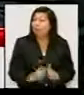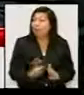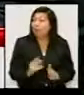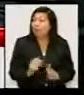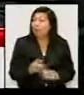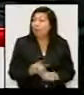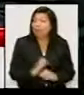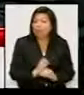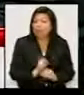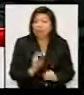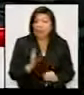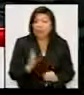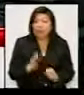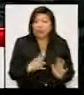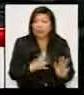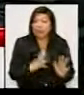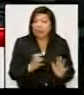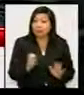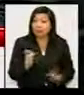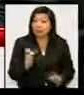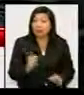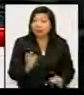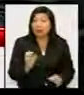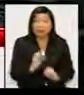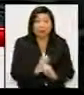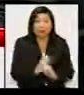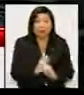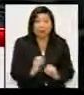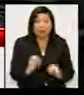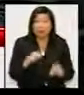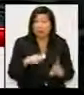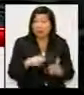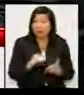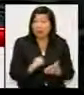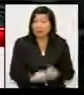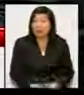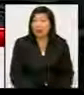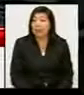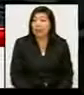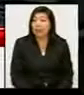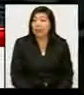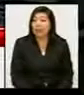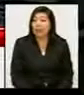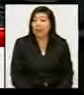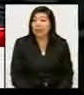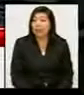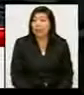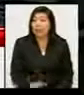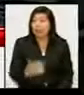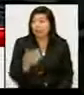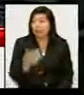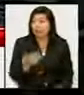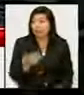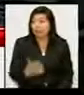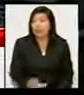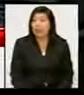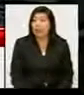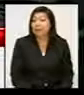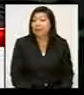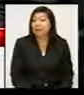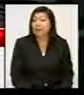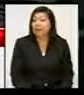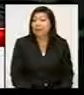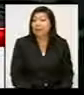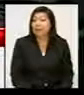no llegan a 5.900 personas. Ni siquiera el estudio Danmer, que no sé si es experto en